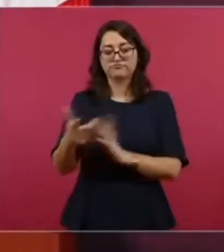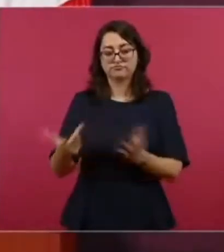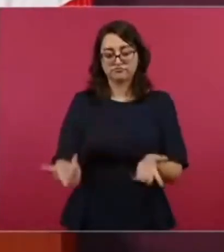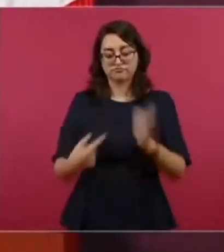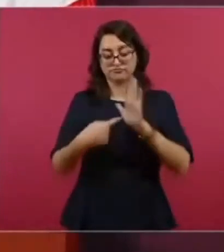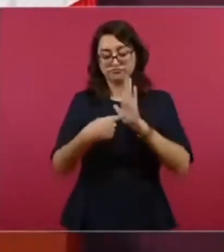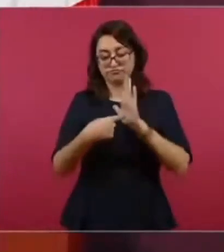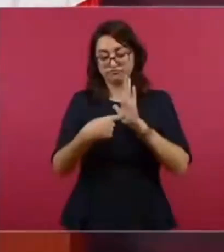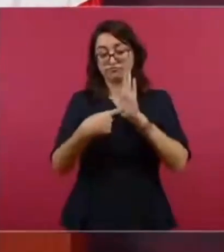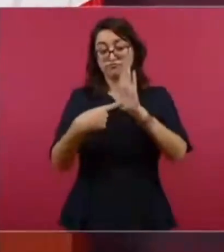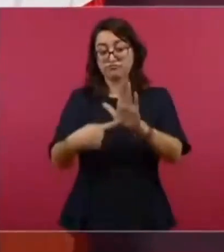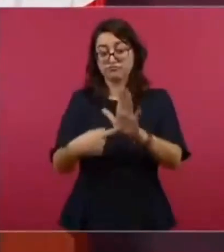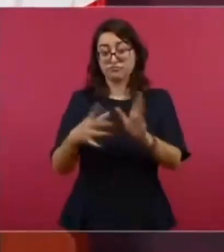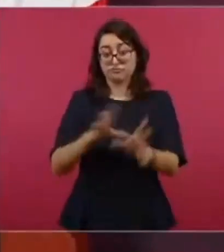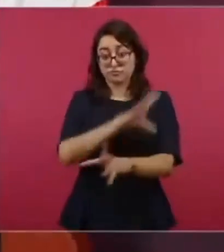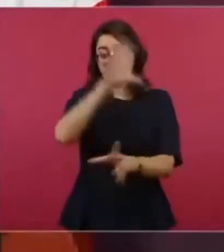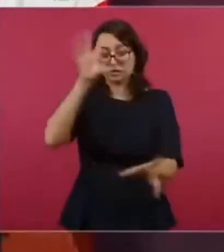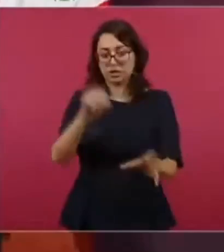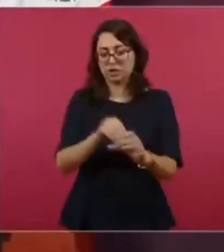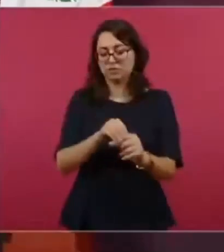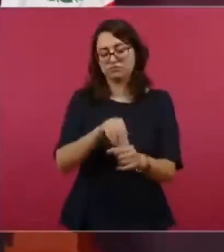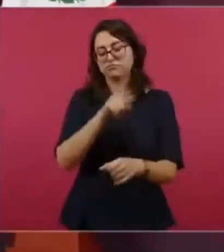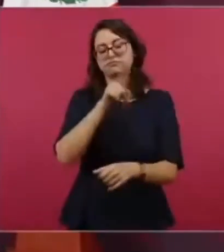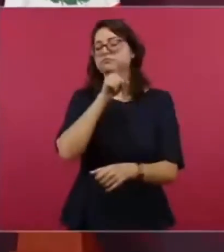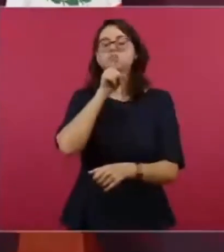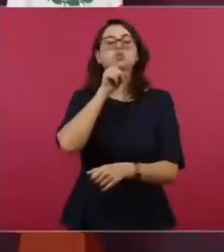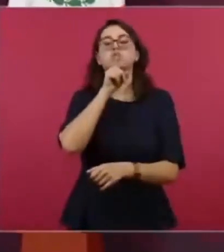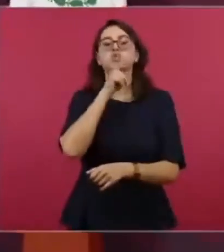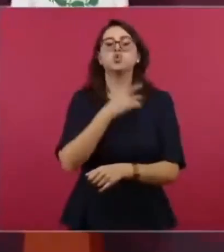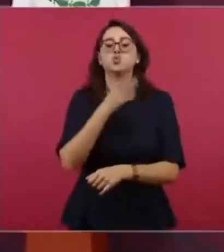estaría yo a lo mejor